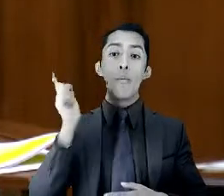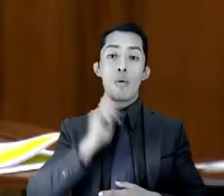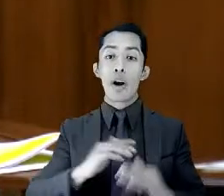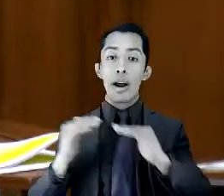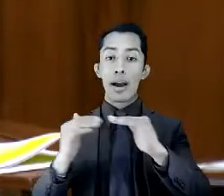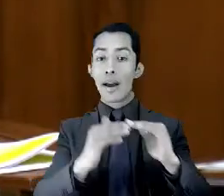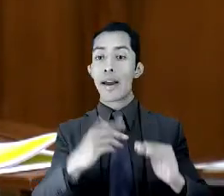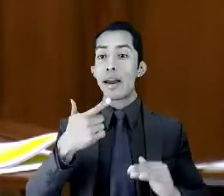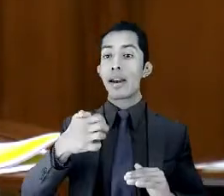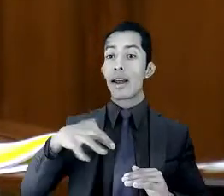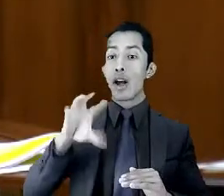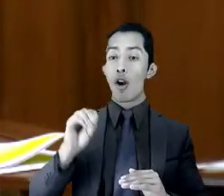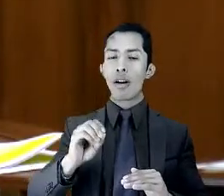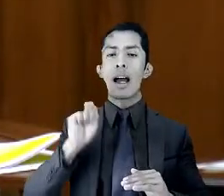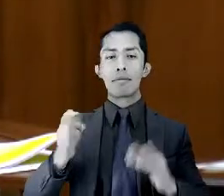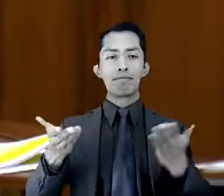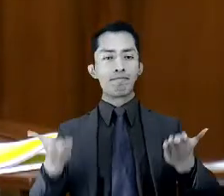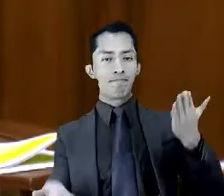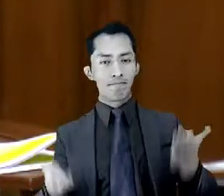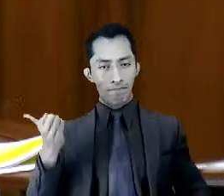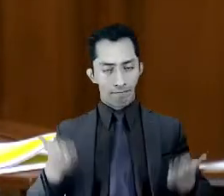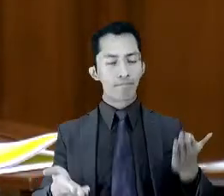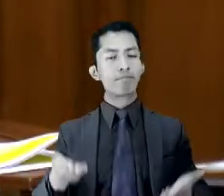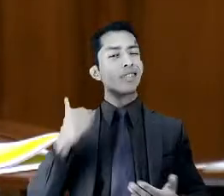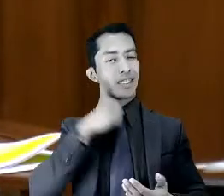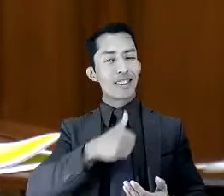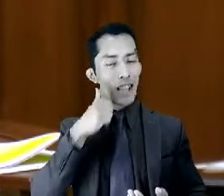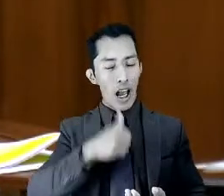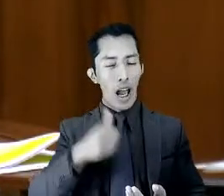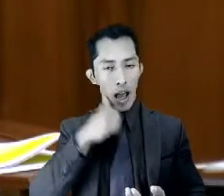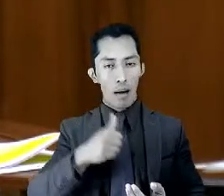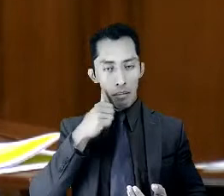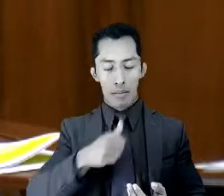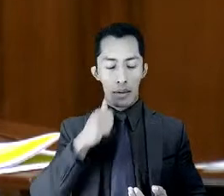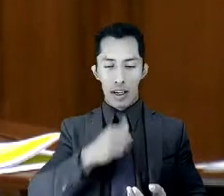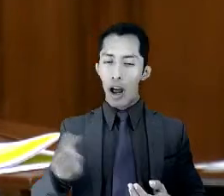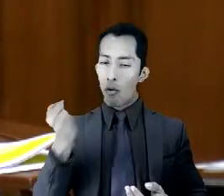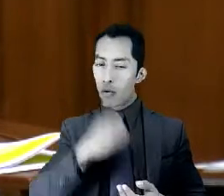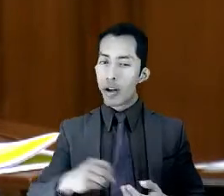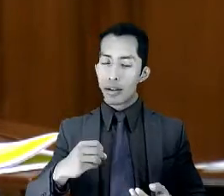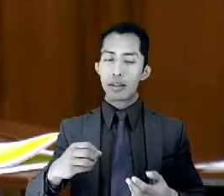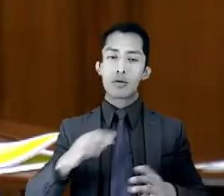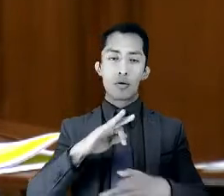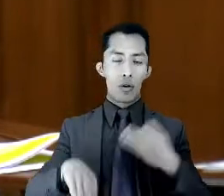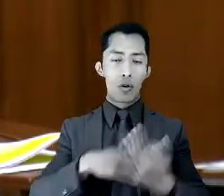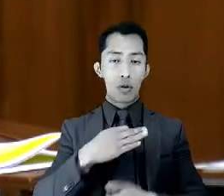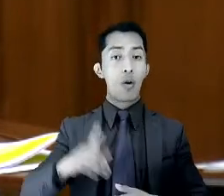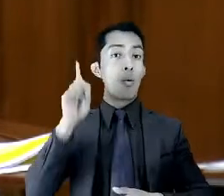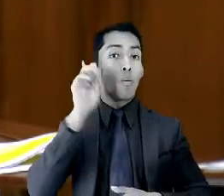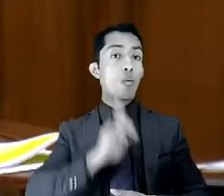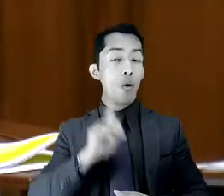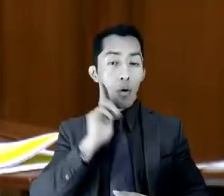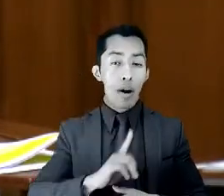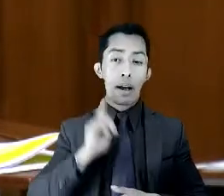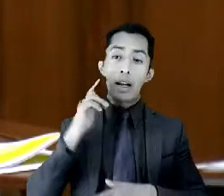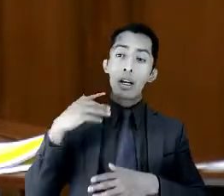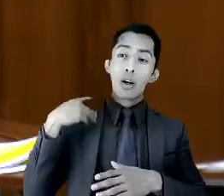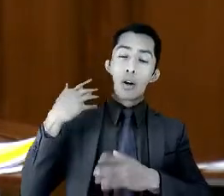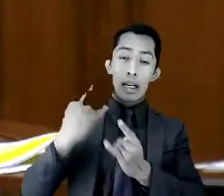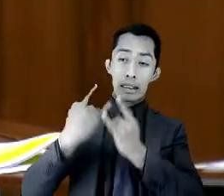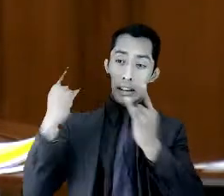una condición de equilibrio que debe existir en todas las sociedades. Las mujeres, a lo largo de la